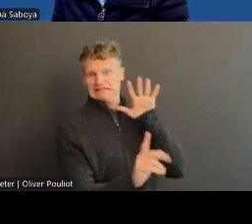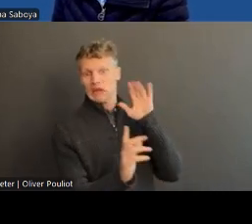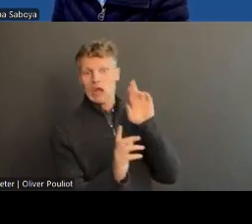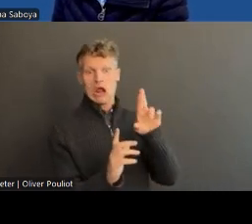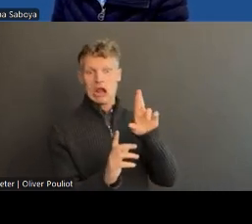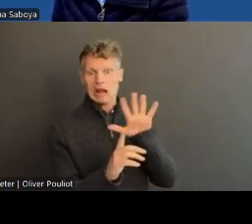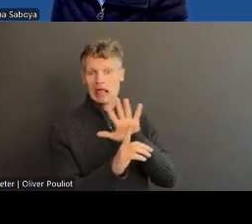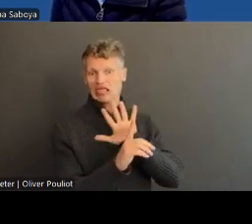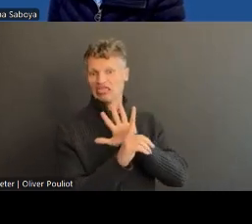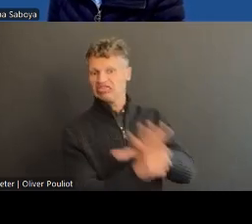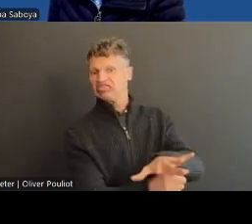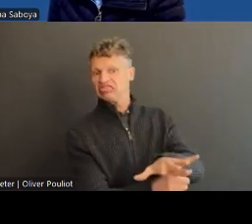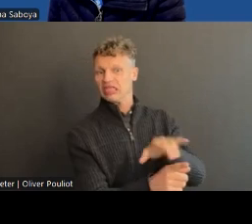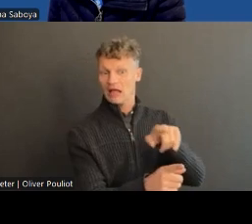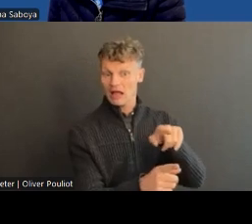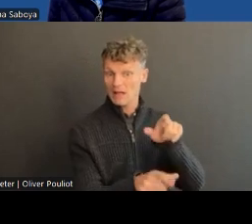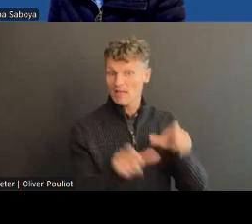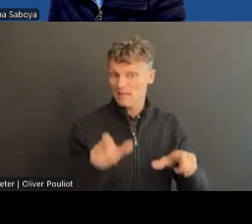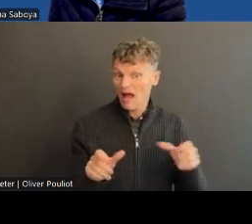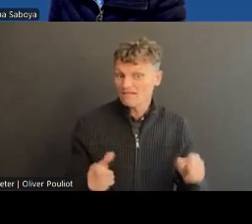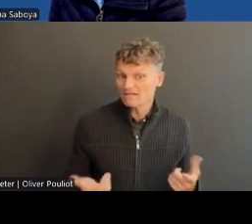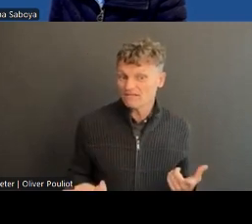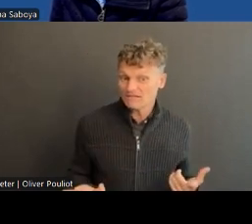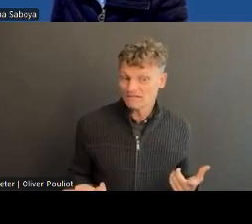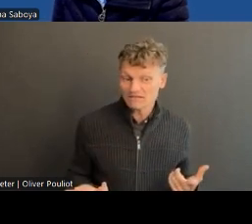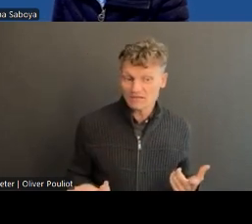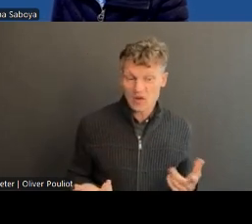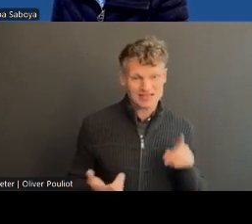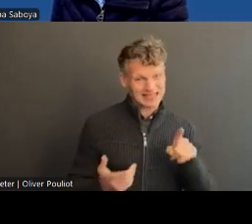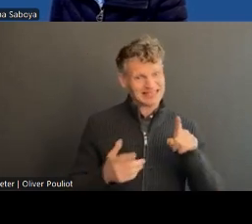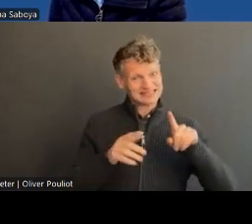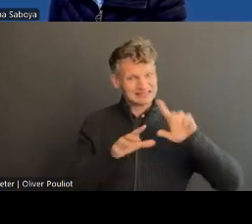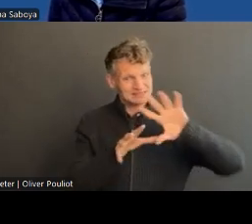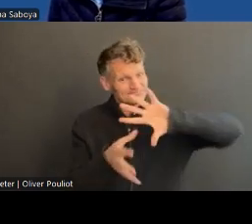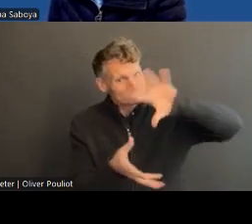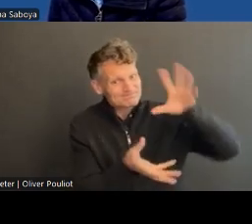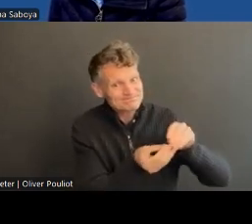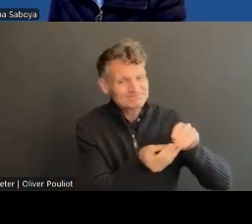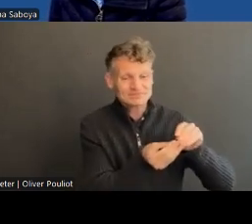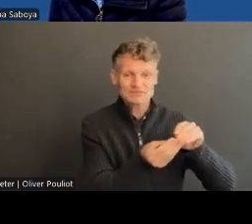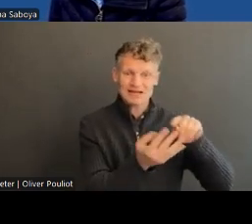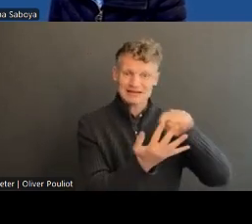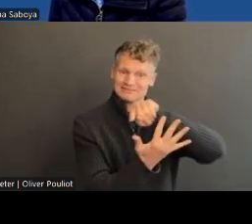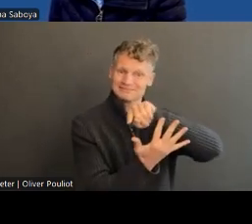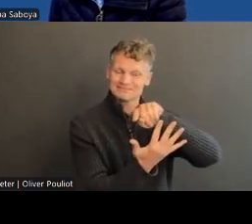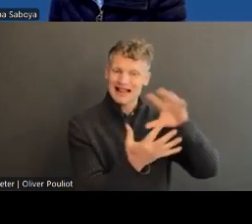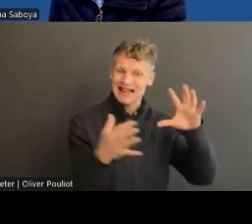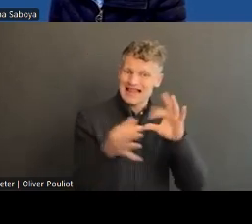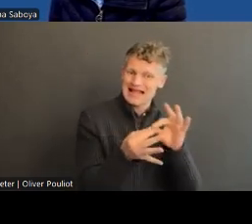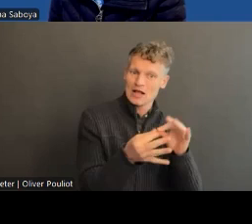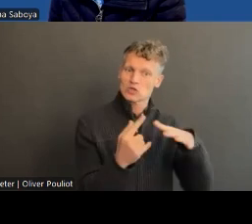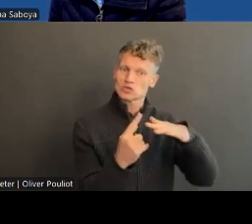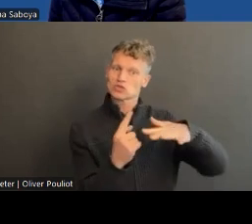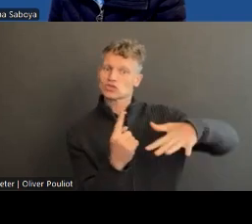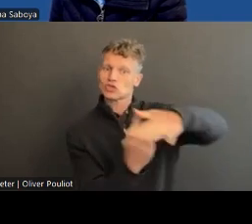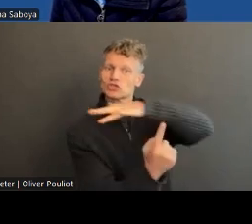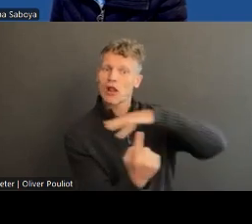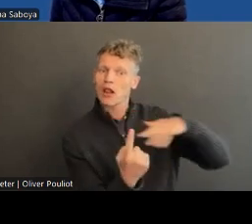la discriminación. Cuando integramos los determinantes sociales con